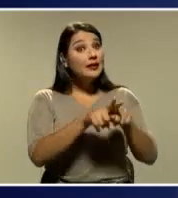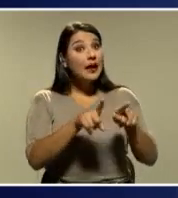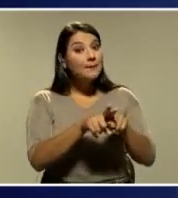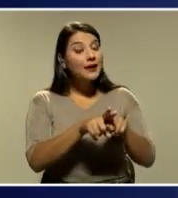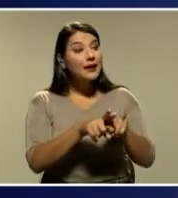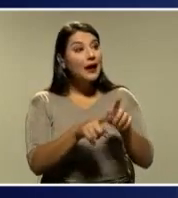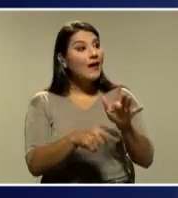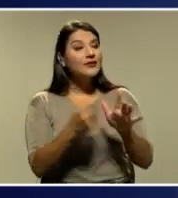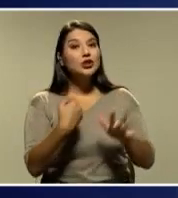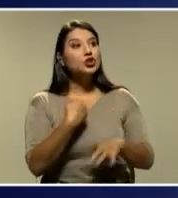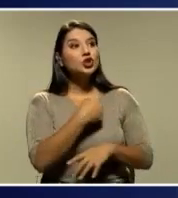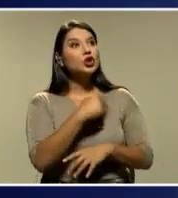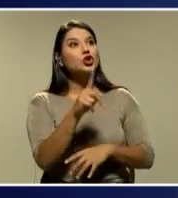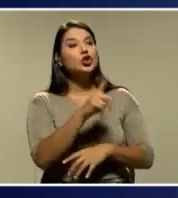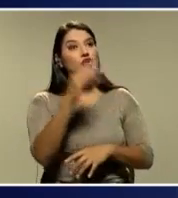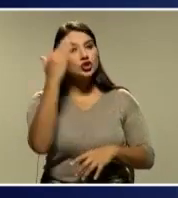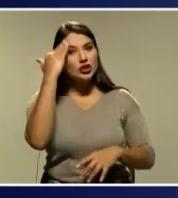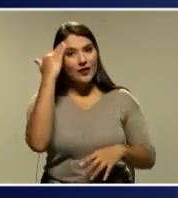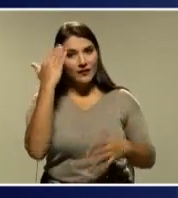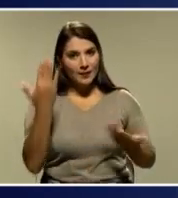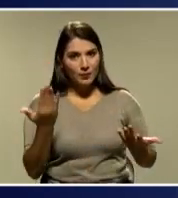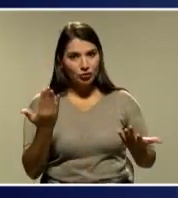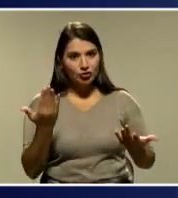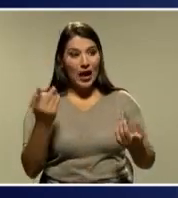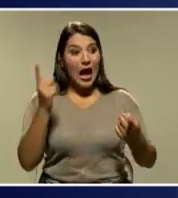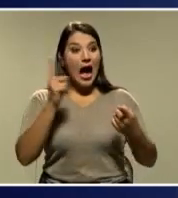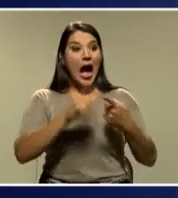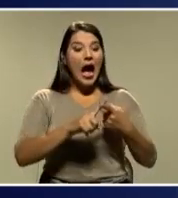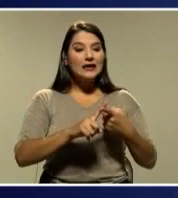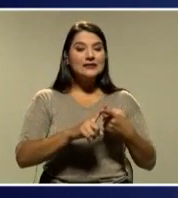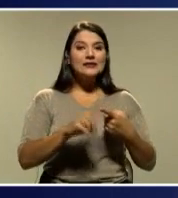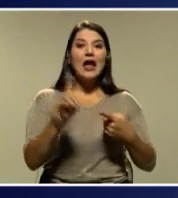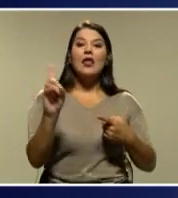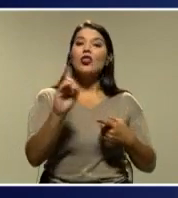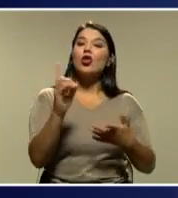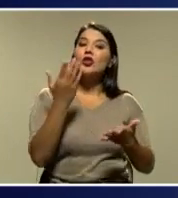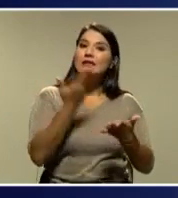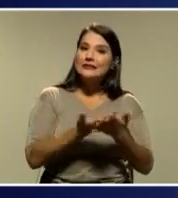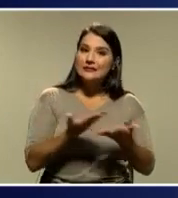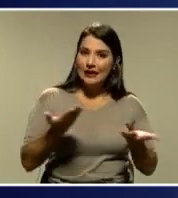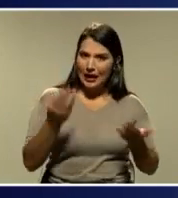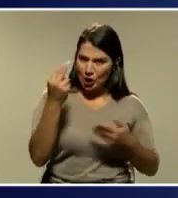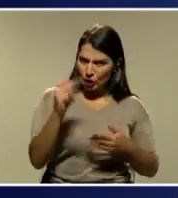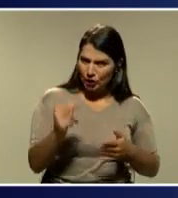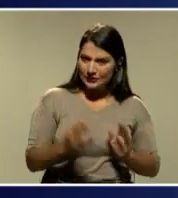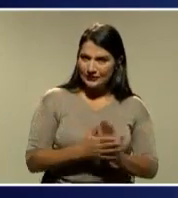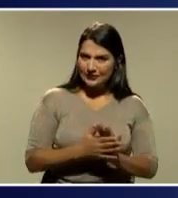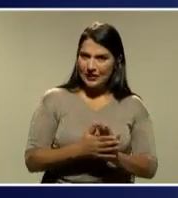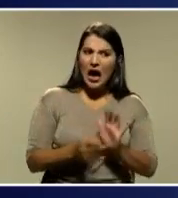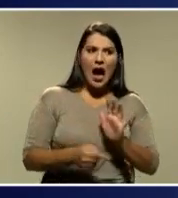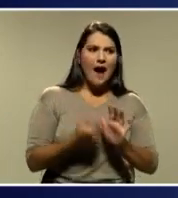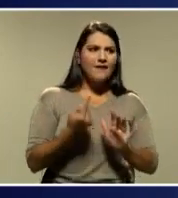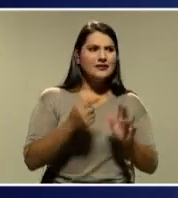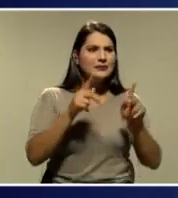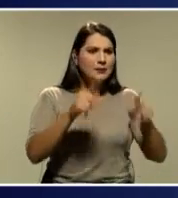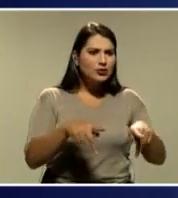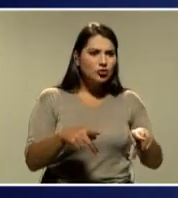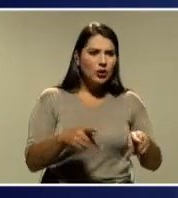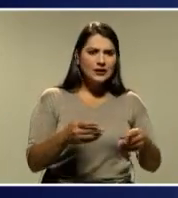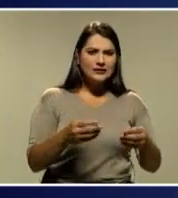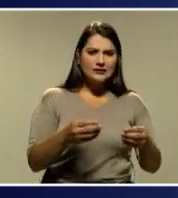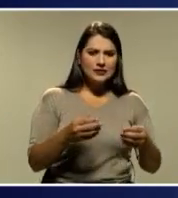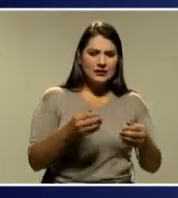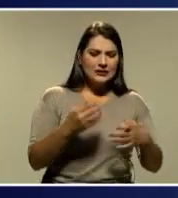no sabe a quién está llegando eso. Puede haber personas en situaciones emotivas muy